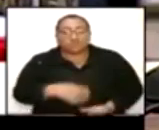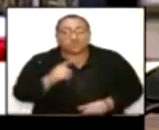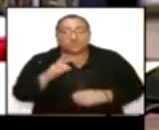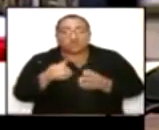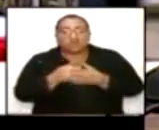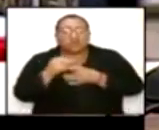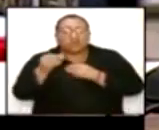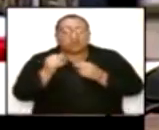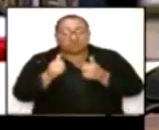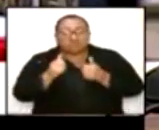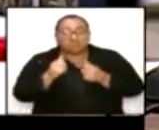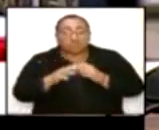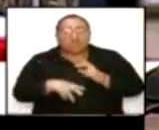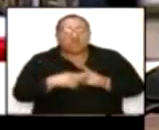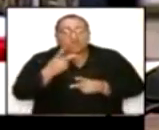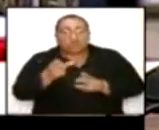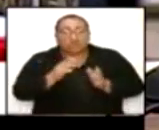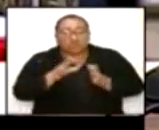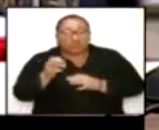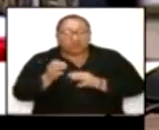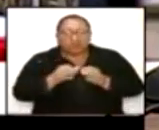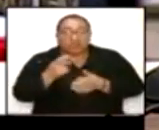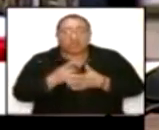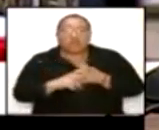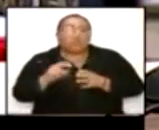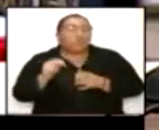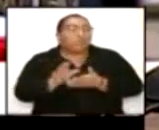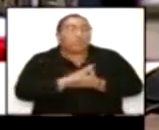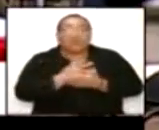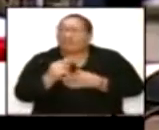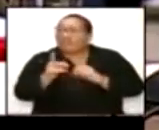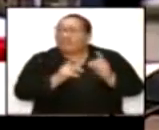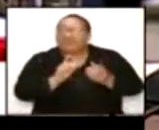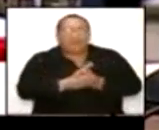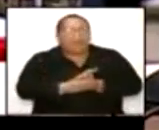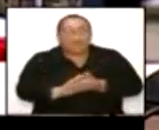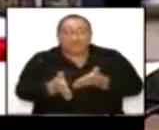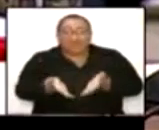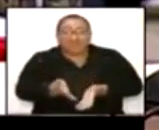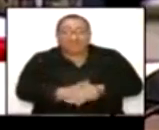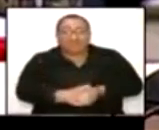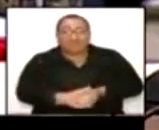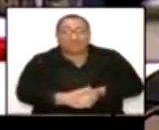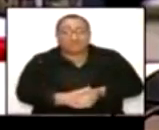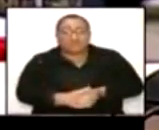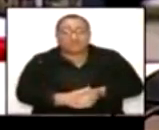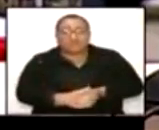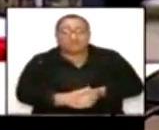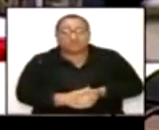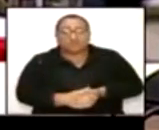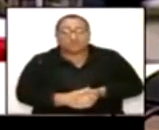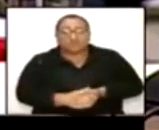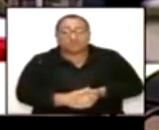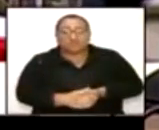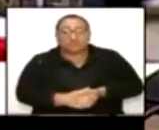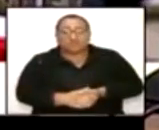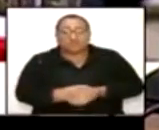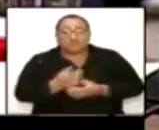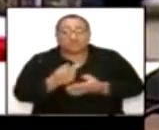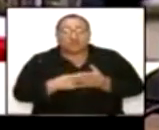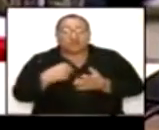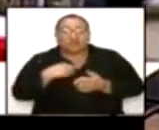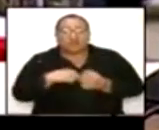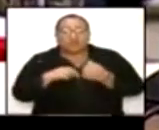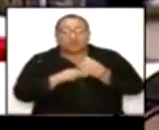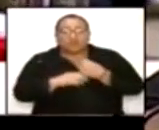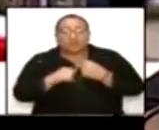lugar, creo también, presidente, que lo que hay que remarcar es que no hay nada debatible en este caso. Se ha expresado de manera muy clara que en nuestro país hay